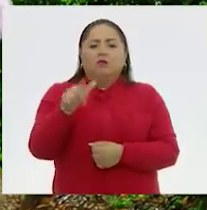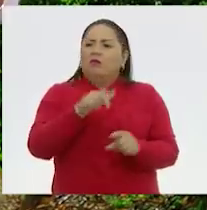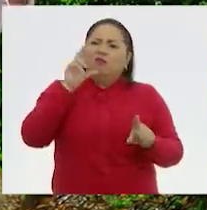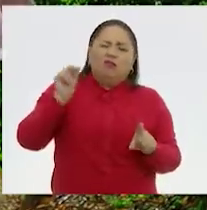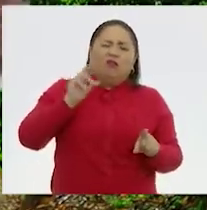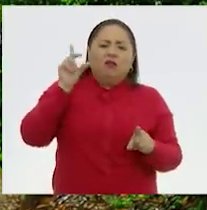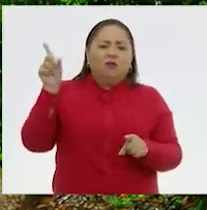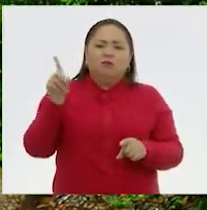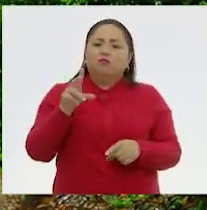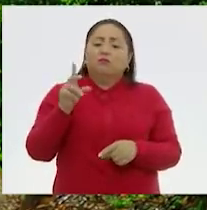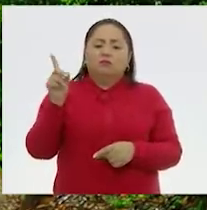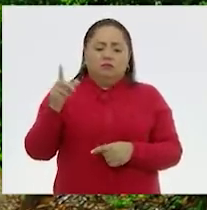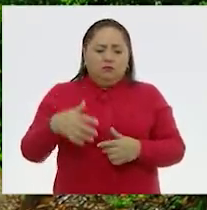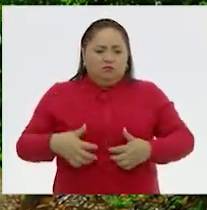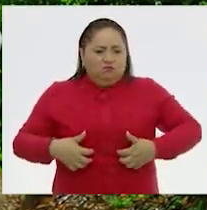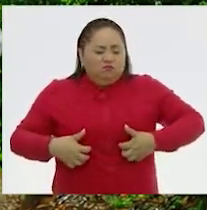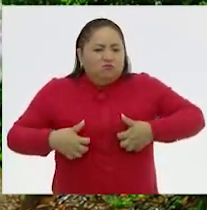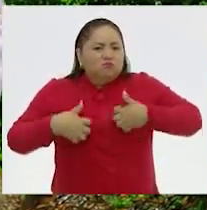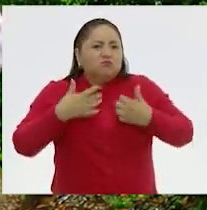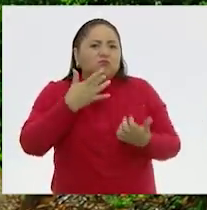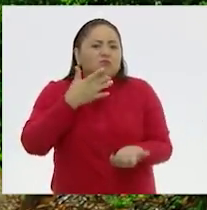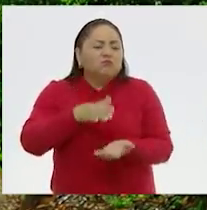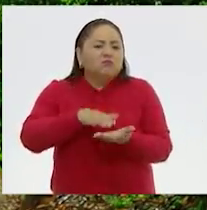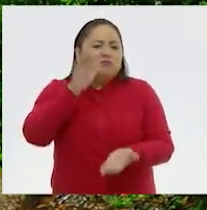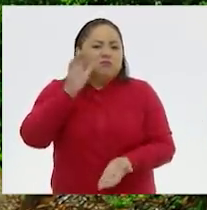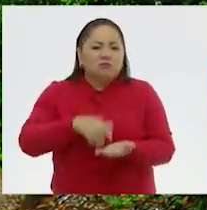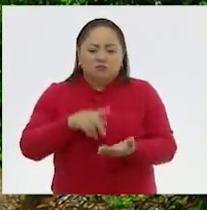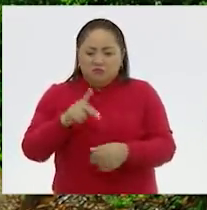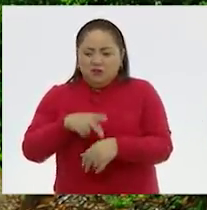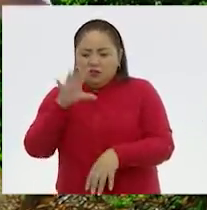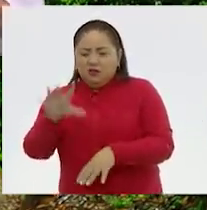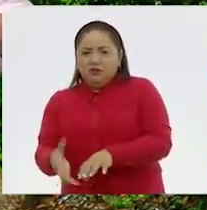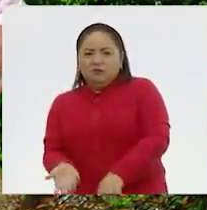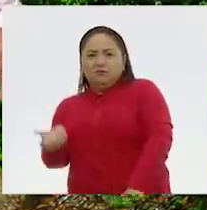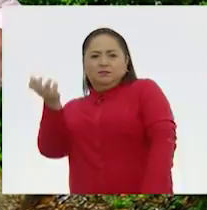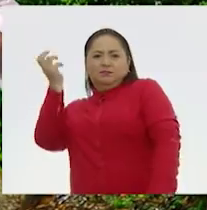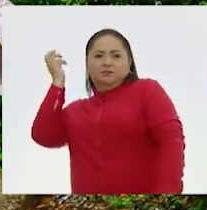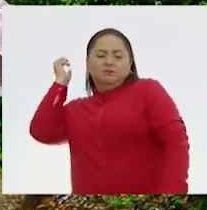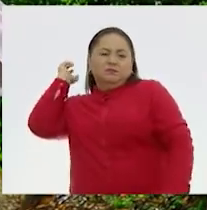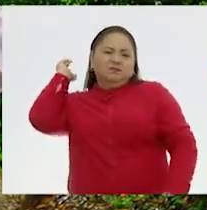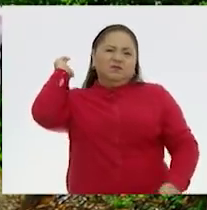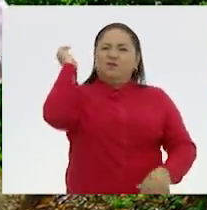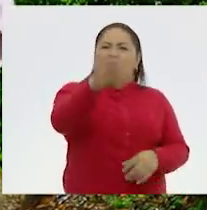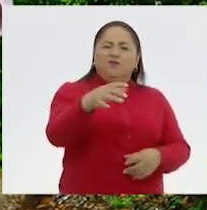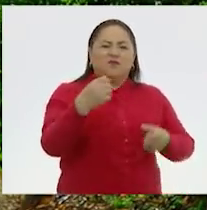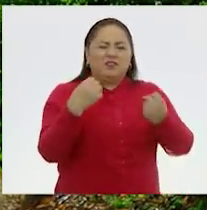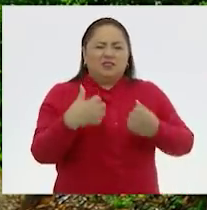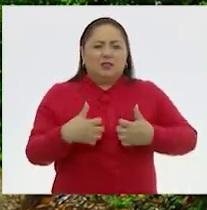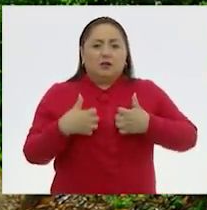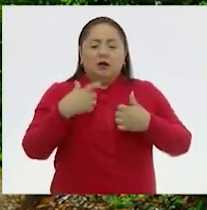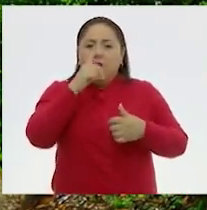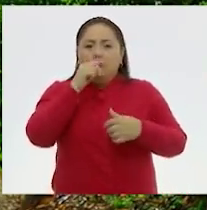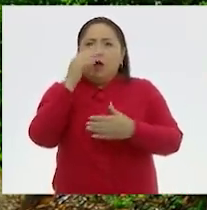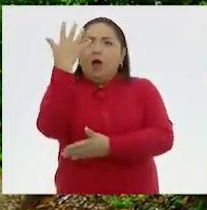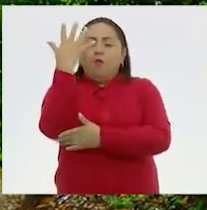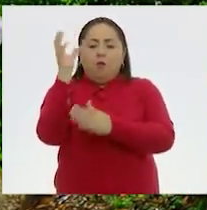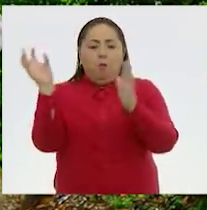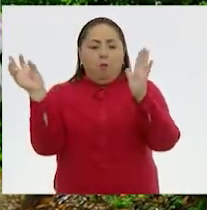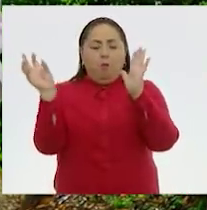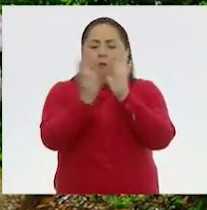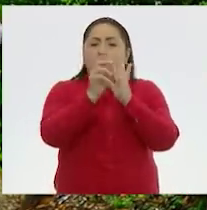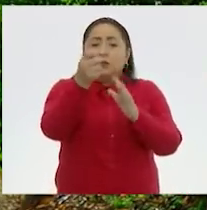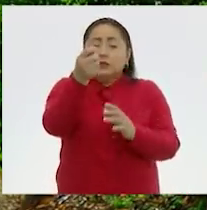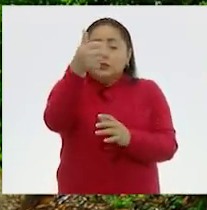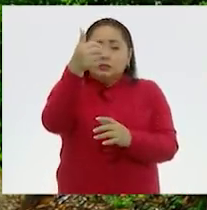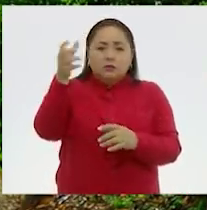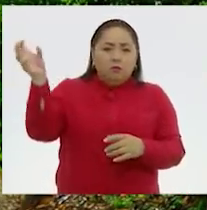definitivamente le dijeron que no. Se enojó tanto que tomó una piedra y la lanzó tan fuerte que rebotó en un árbol y por